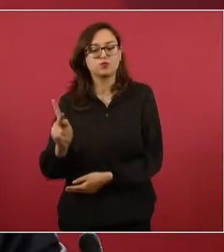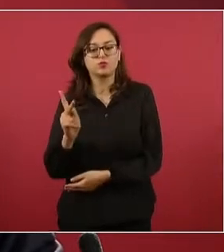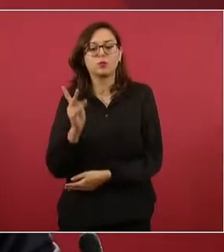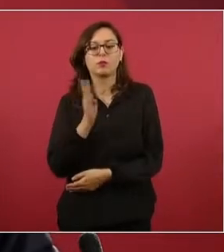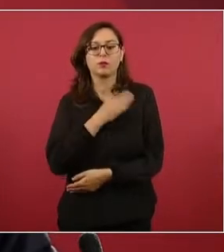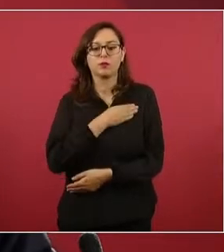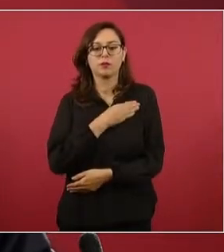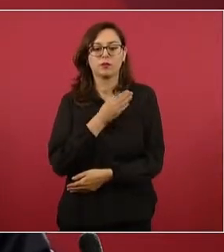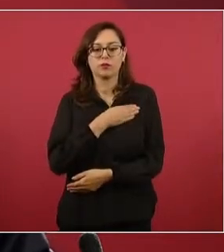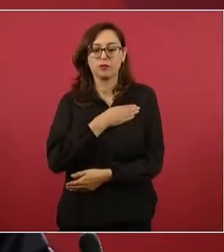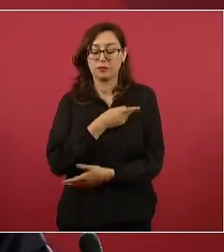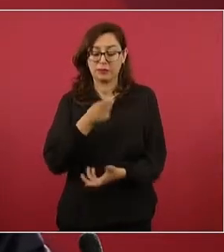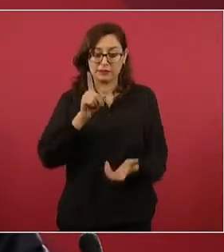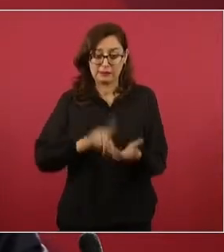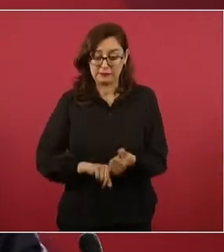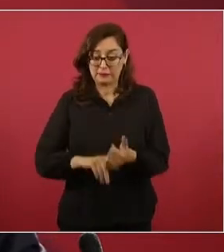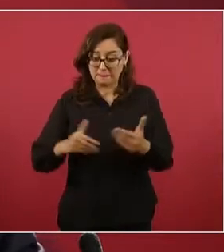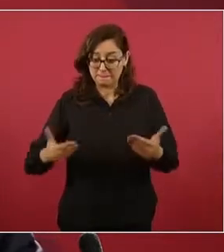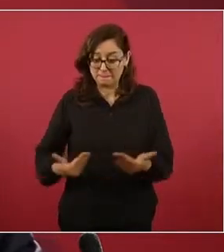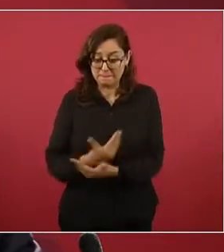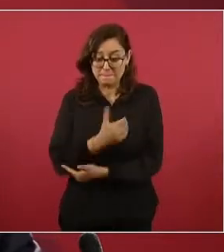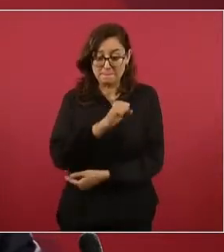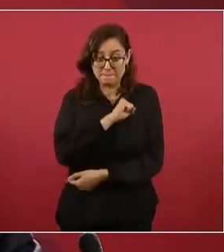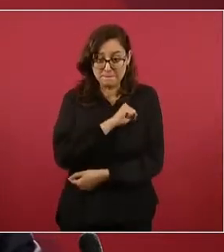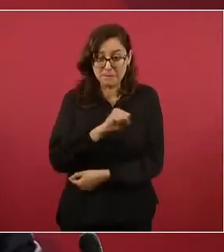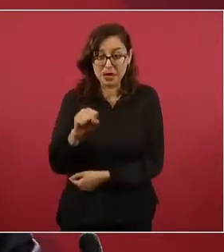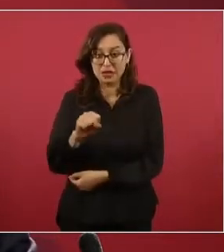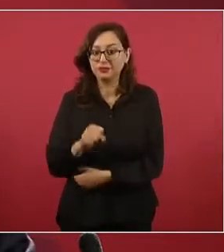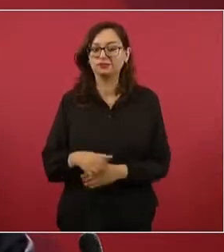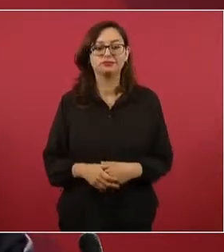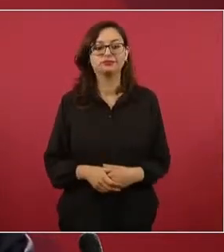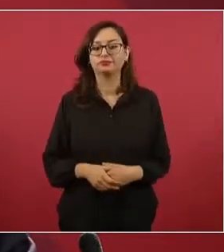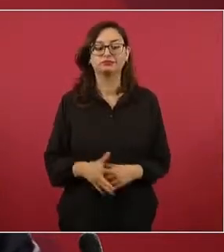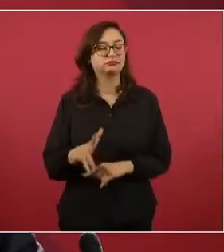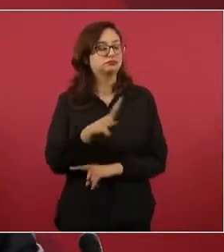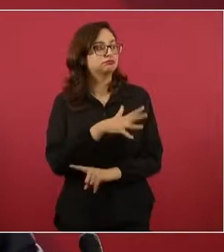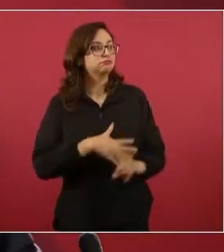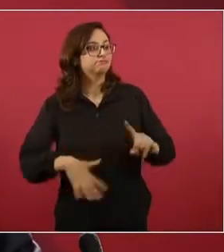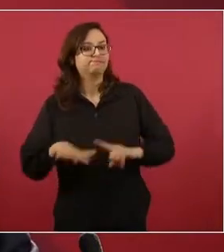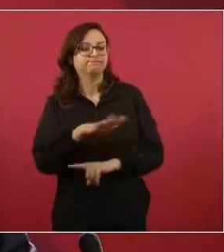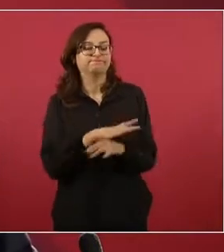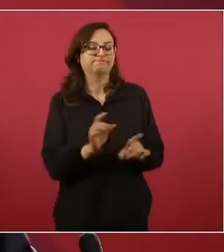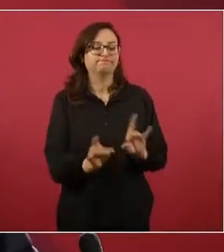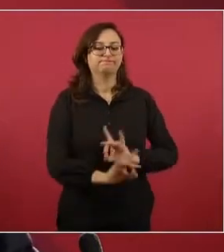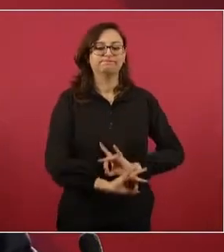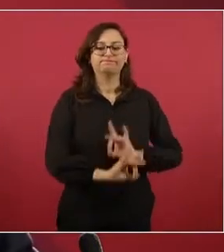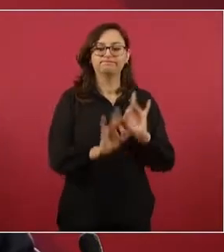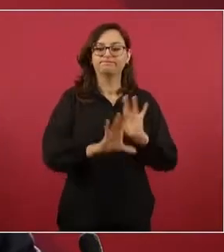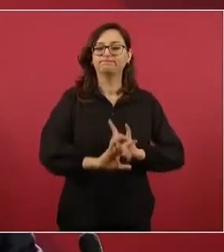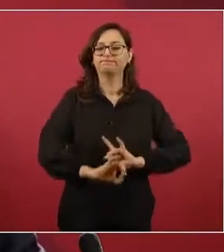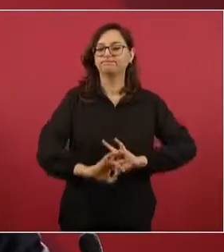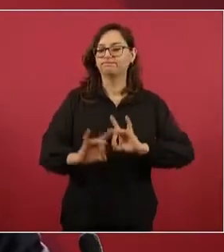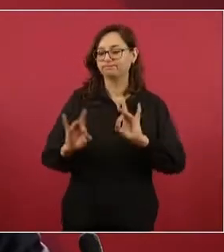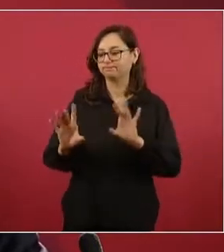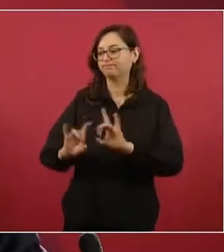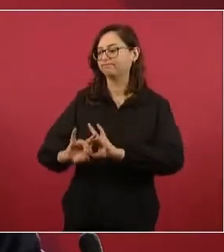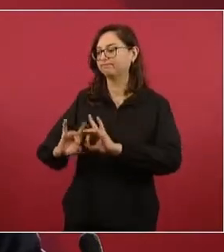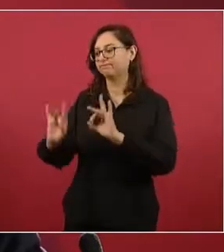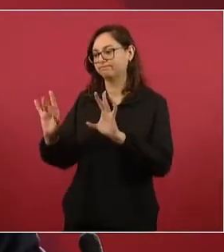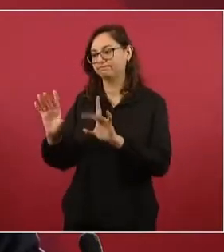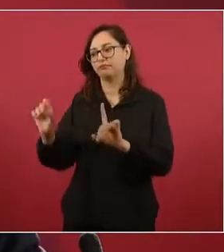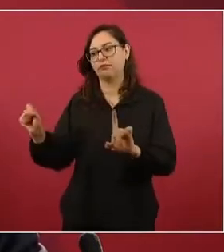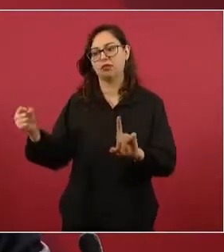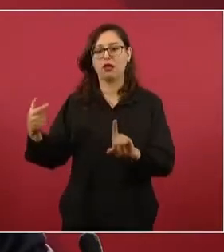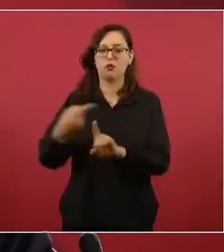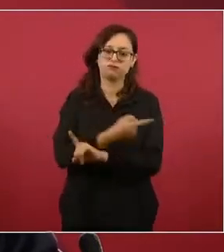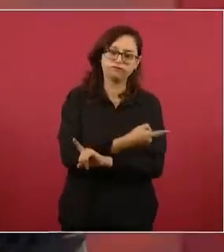no somos malos por naturaleza, son las circunstancias las que llevan a algunos a tomar el camino de las